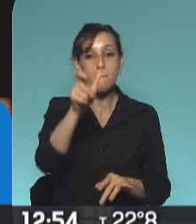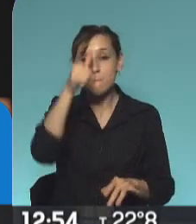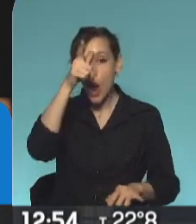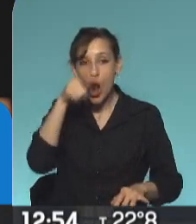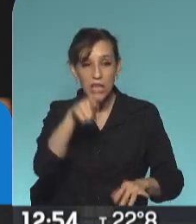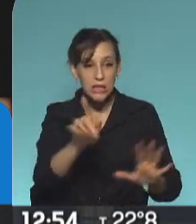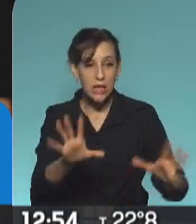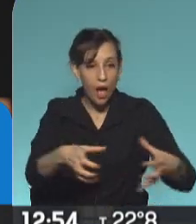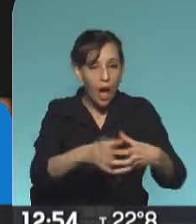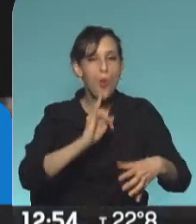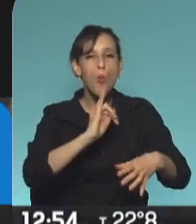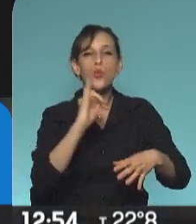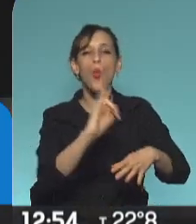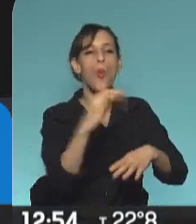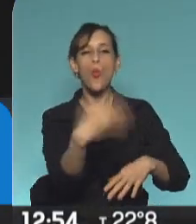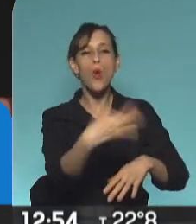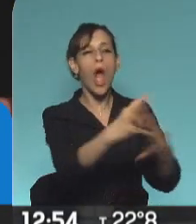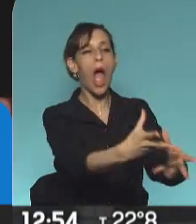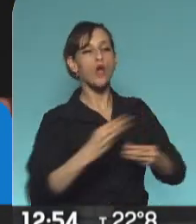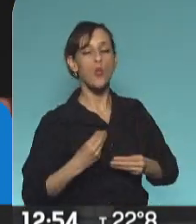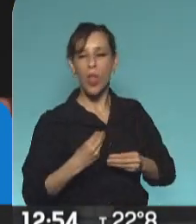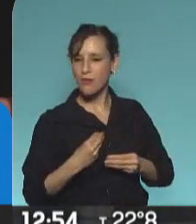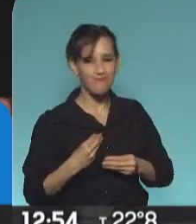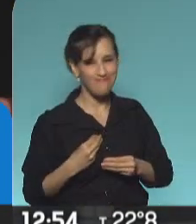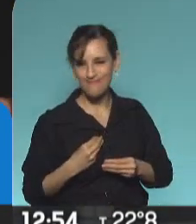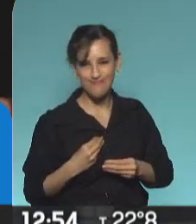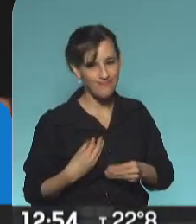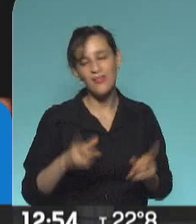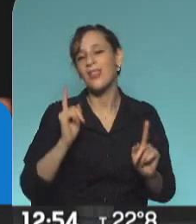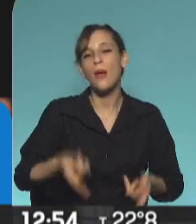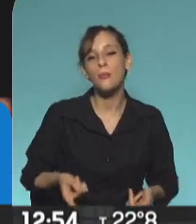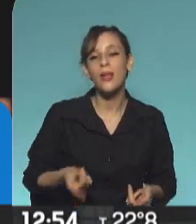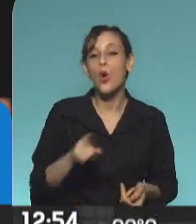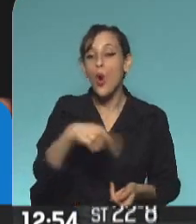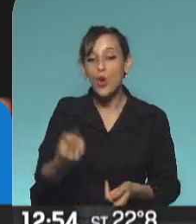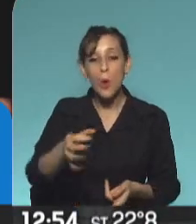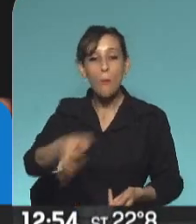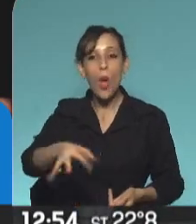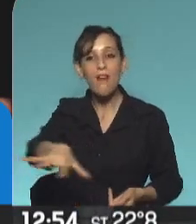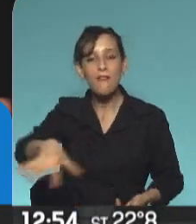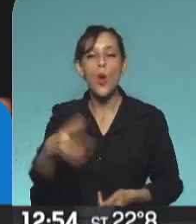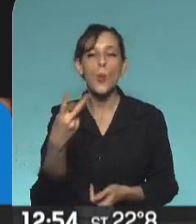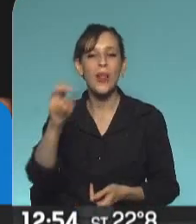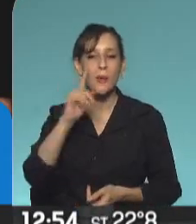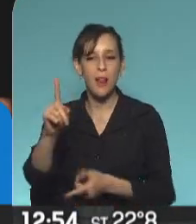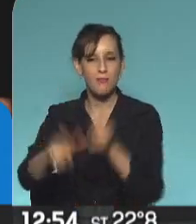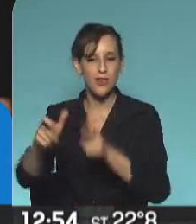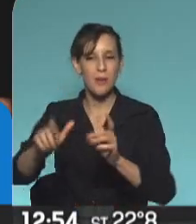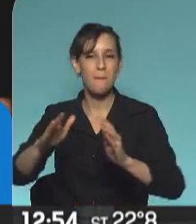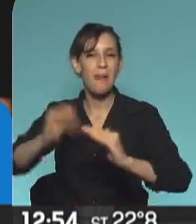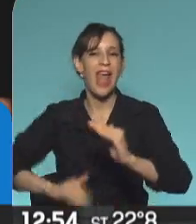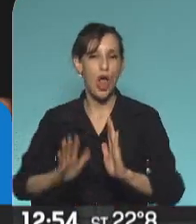único agente que puede dar asistencia y ayuda y ver en localidades como estas muy pequeñas de menos de 20.000 habitantes en donde